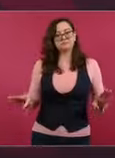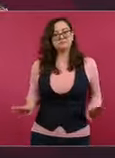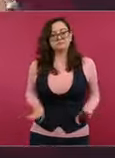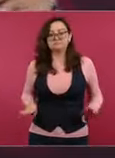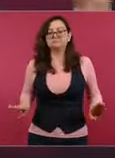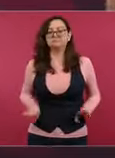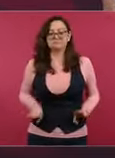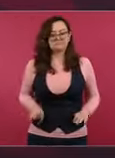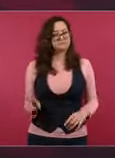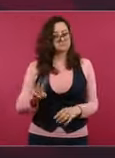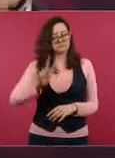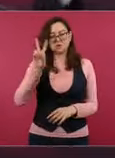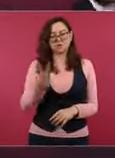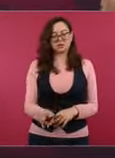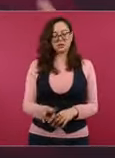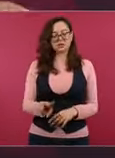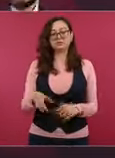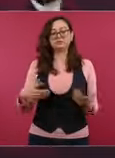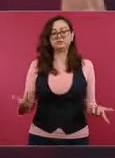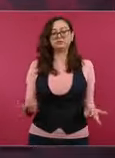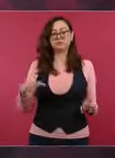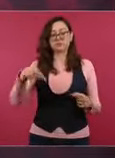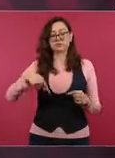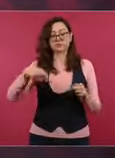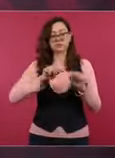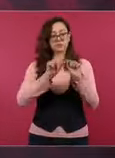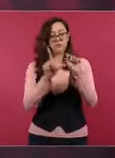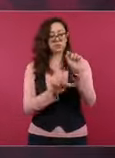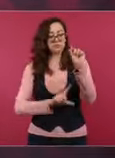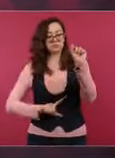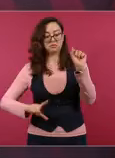Es el único país en el mundo